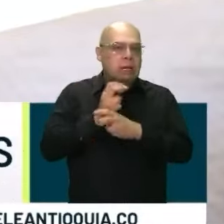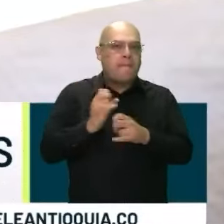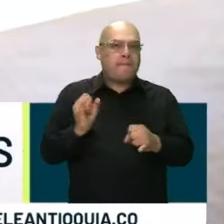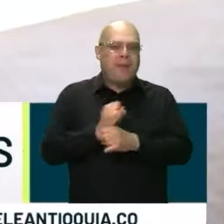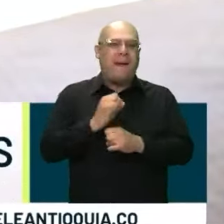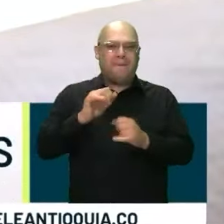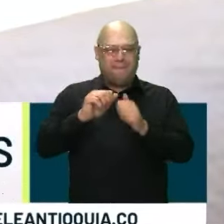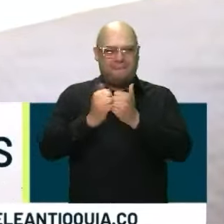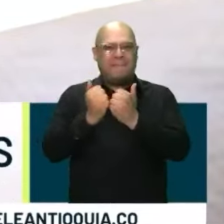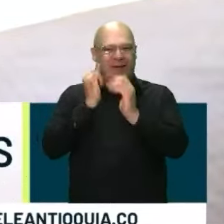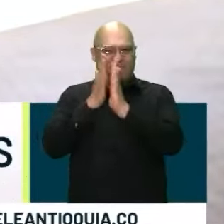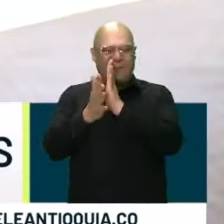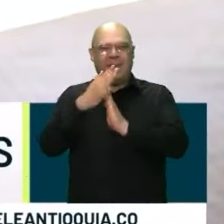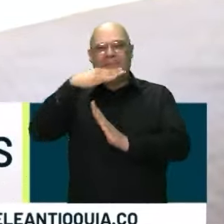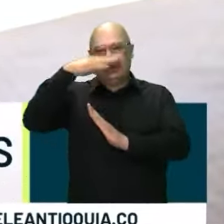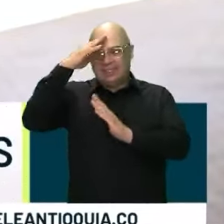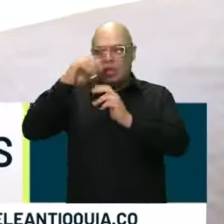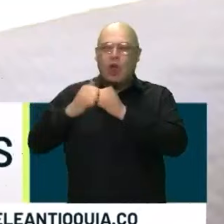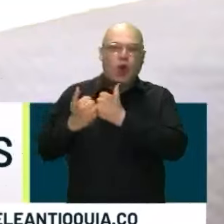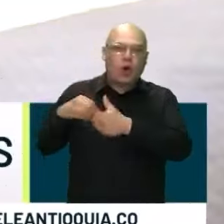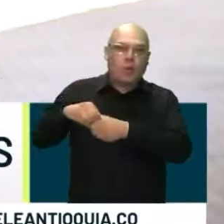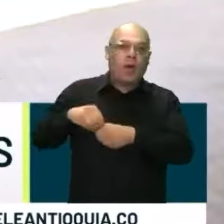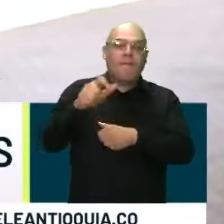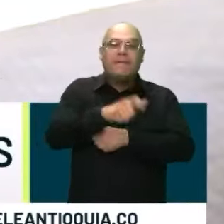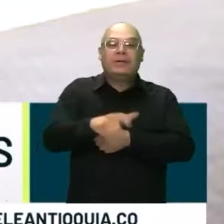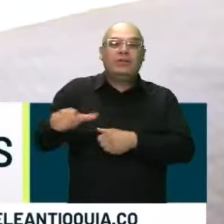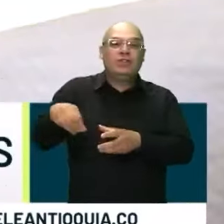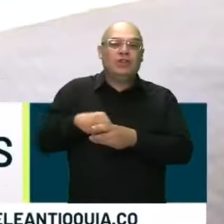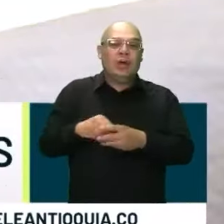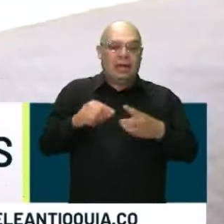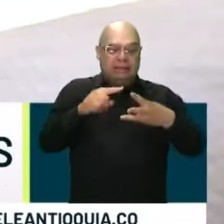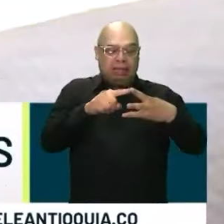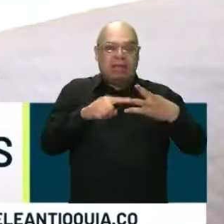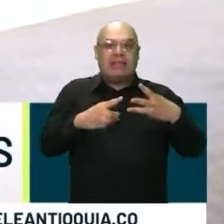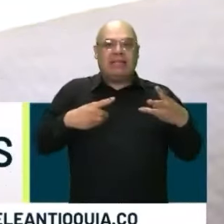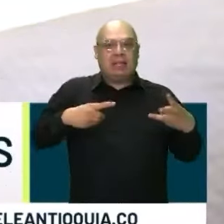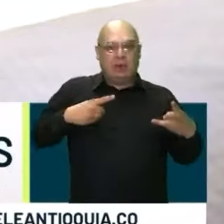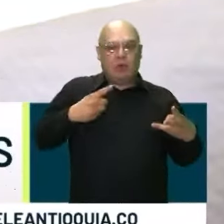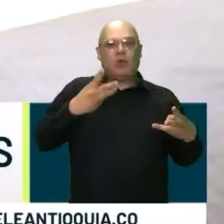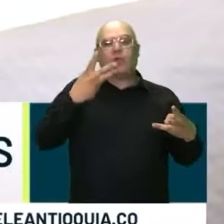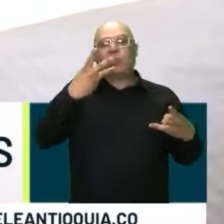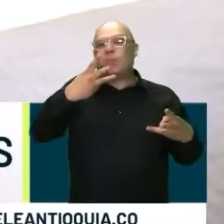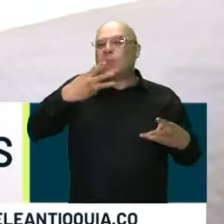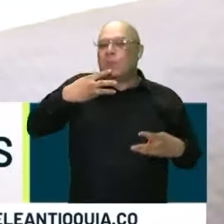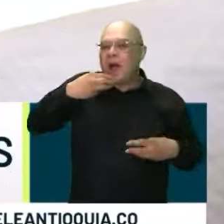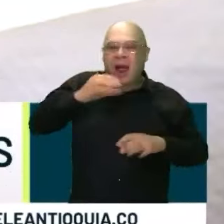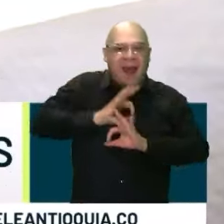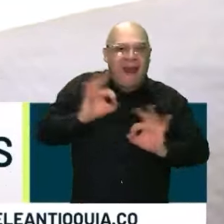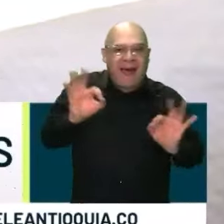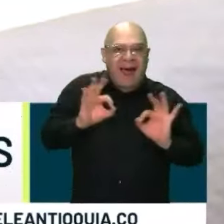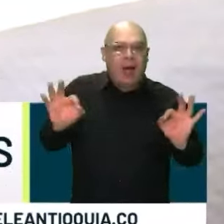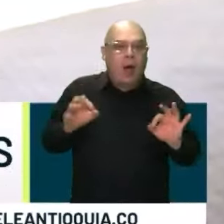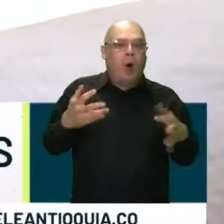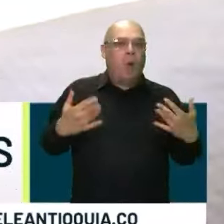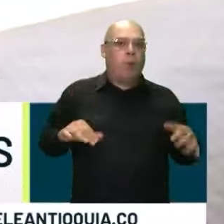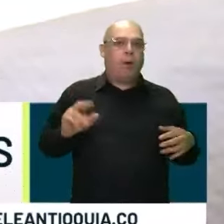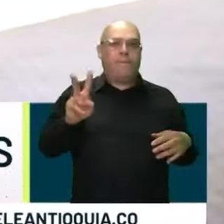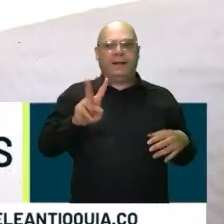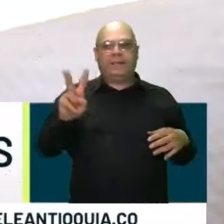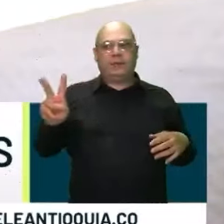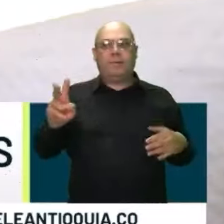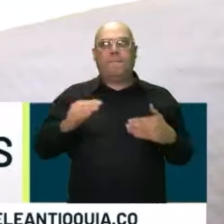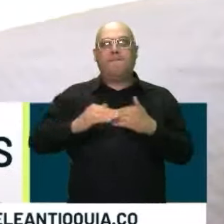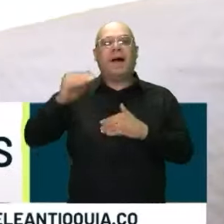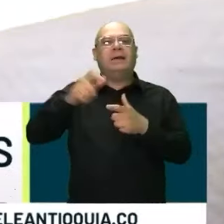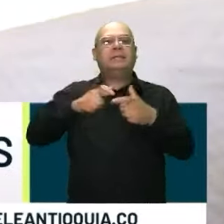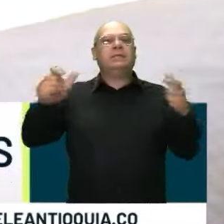Vamos, las personas que no pudieron acceder a las 3 comidas para el año 2023 pasó del 22 al 28%. Por su